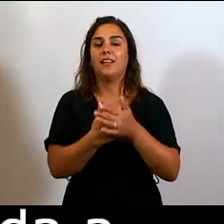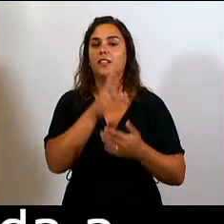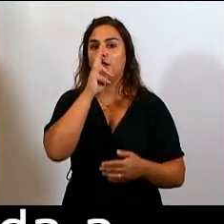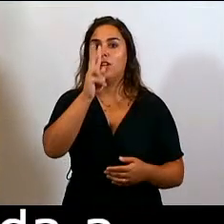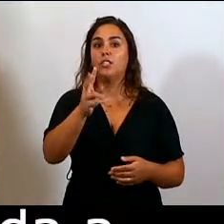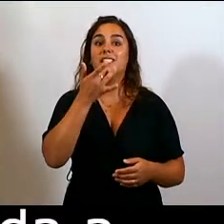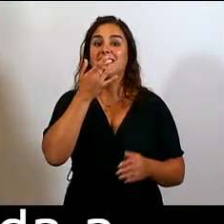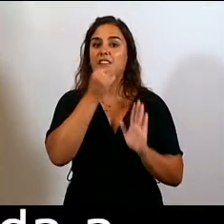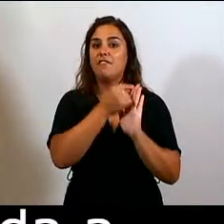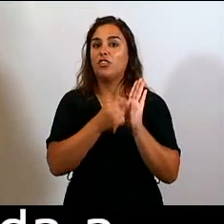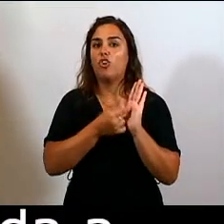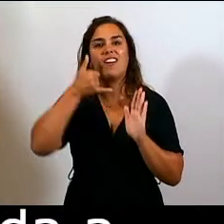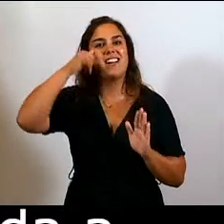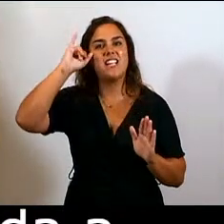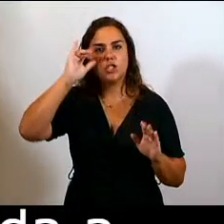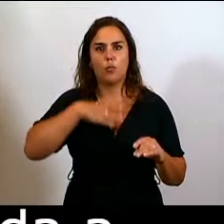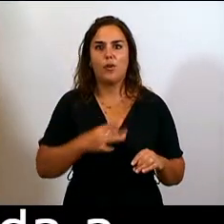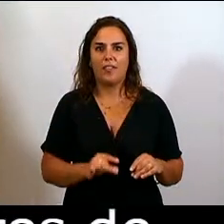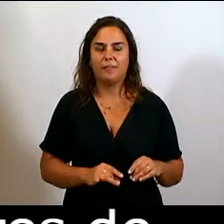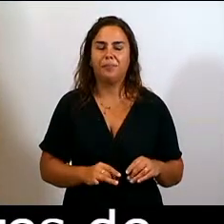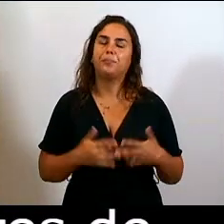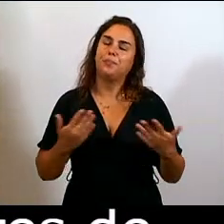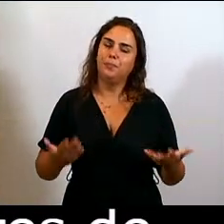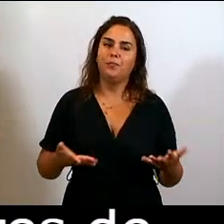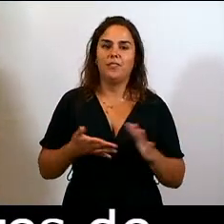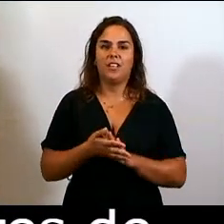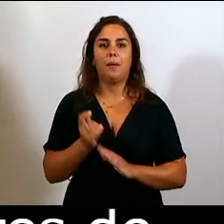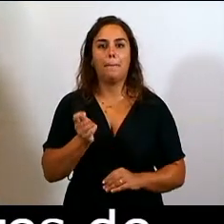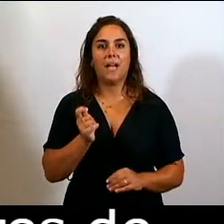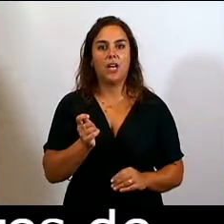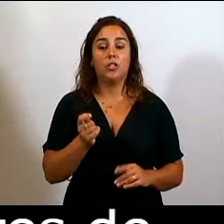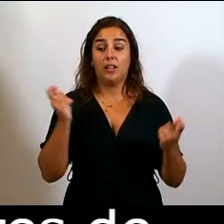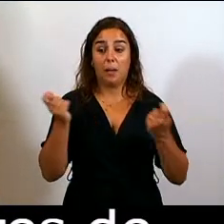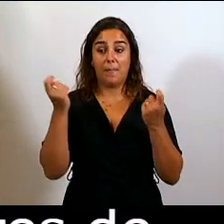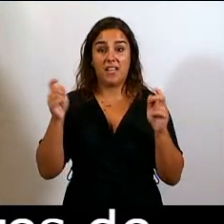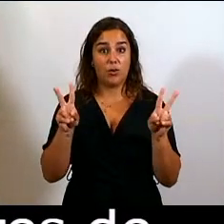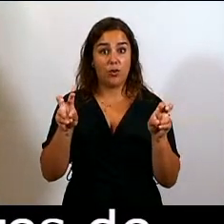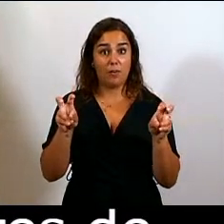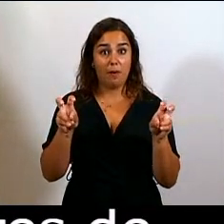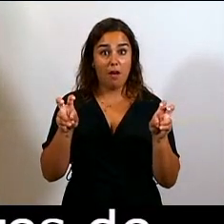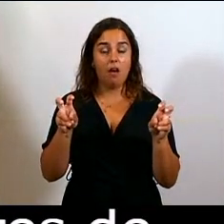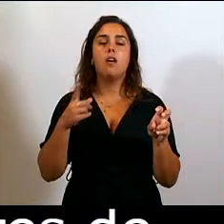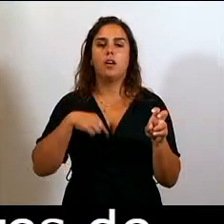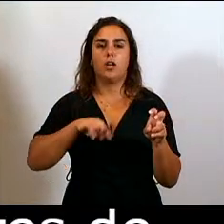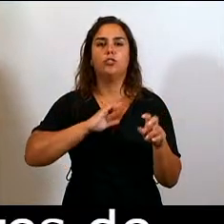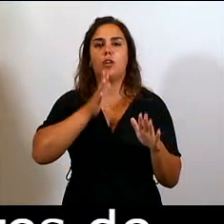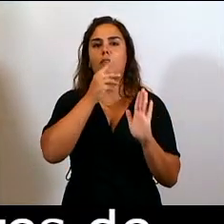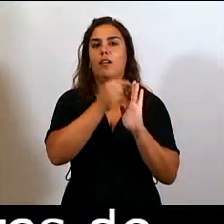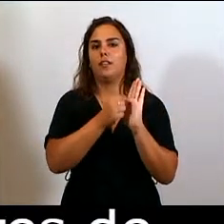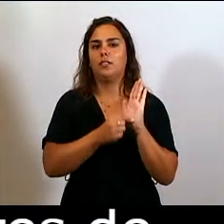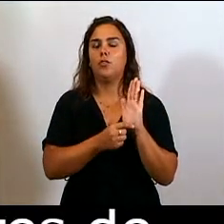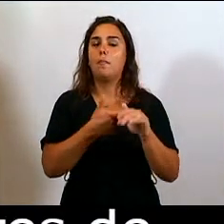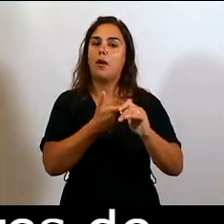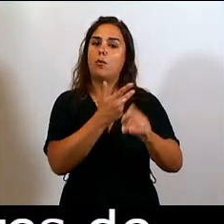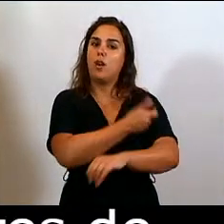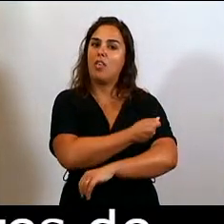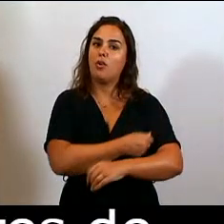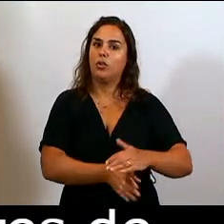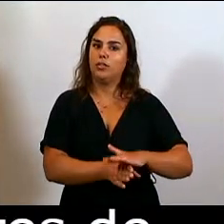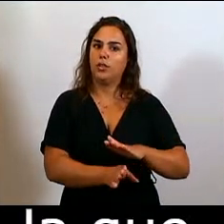de riesgo. Ello supone un coste en esta nueva campaña, en la que mantenemos los criterios de vacunación,